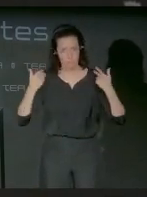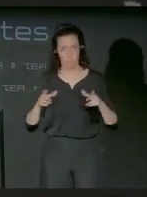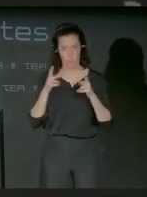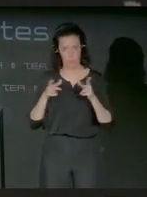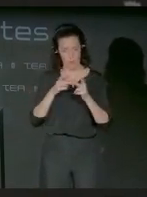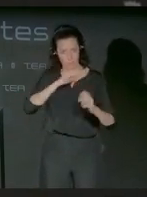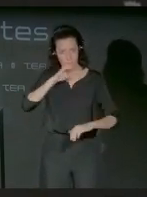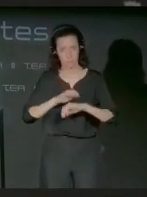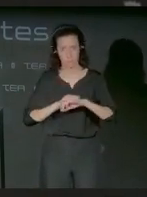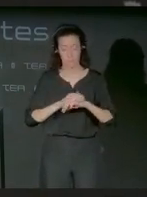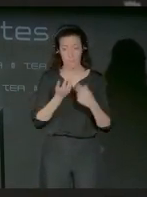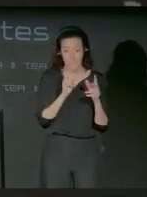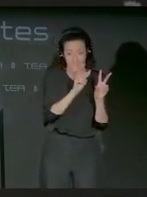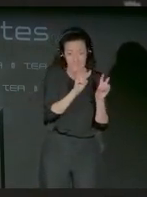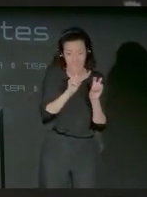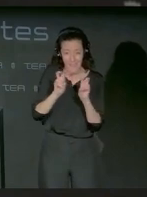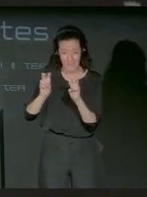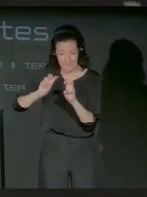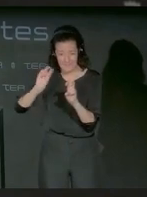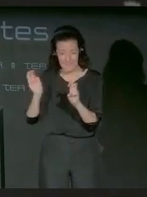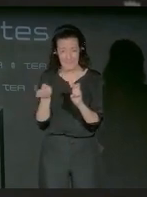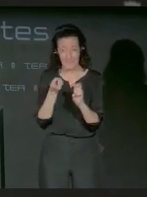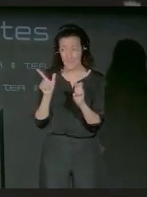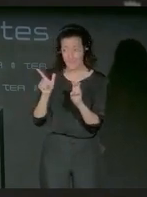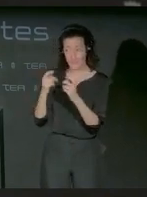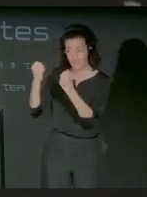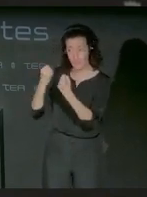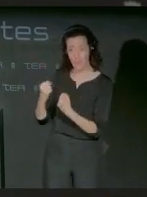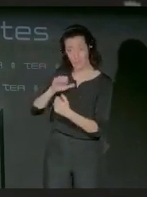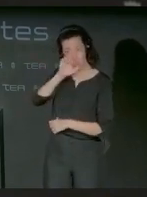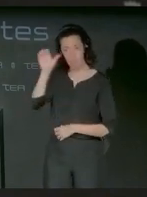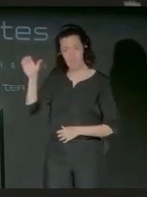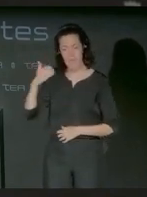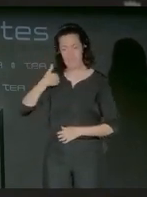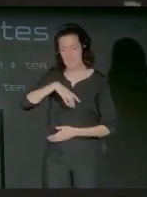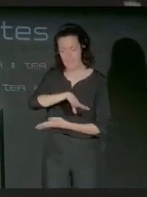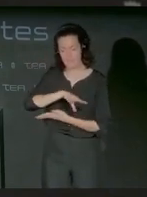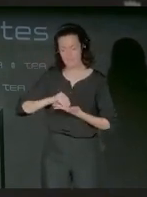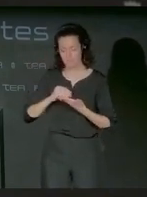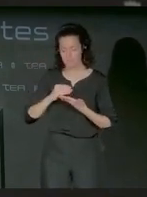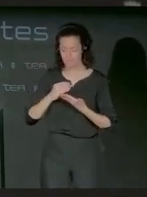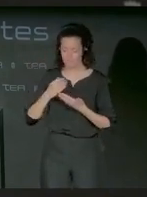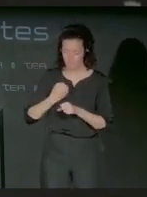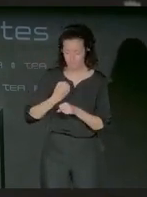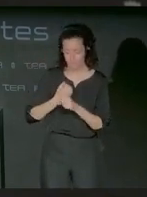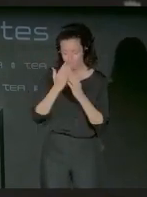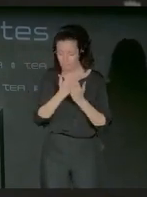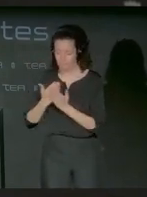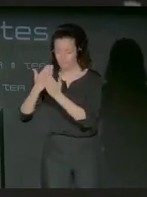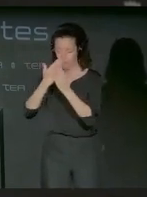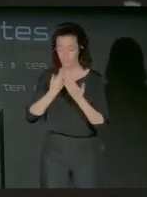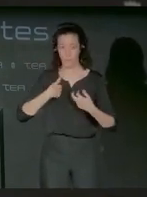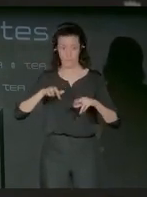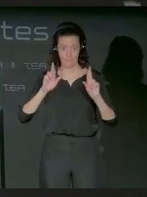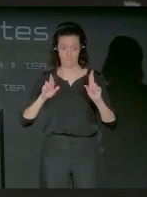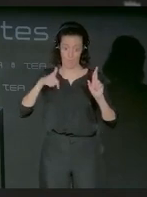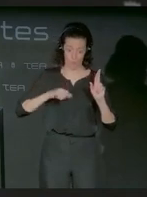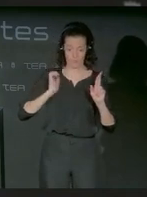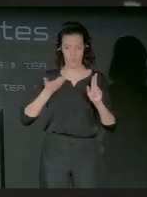fin temas que también en las instituciones europeas empiezan a tratarse los últimos meses y que espero podamos abordar durante estos